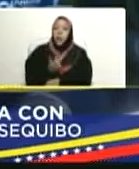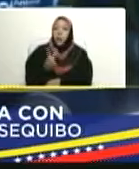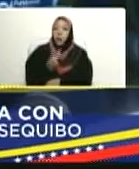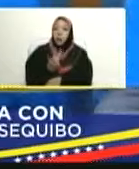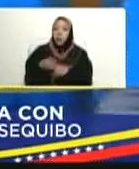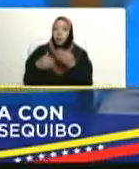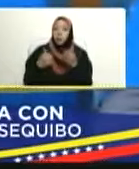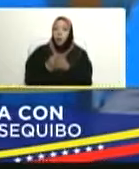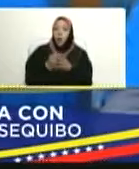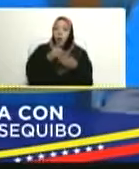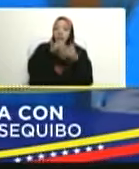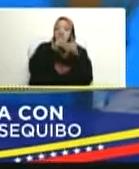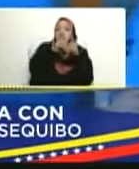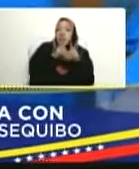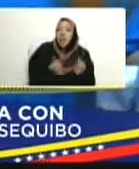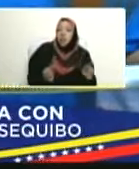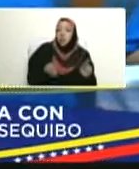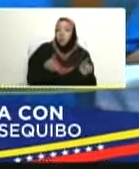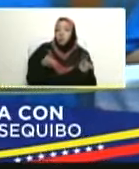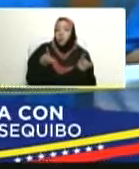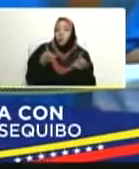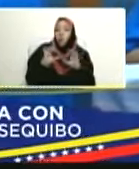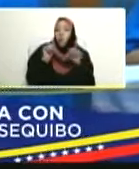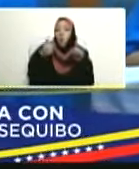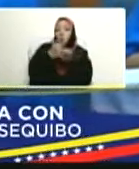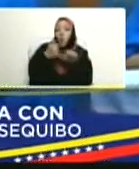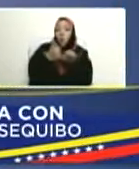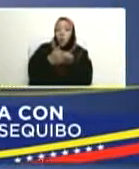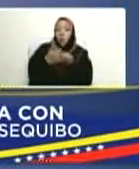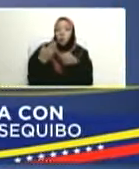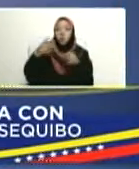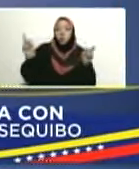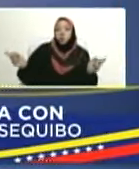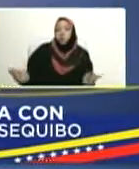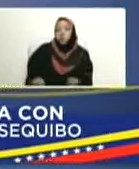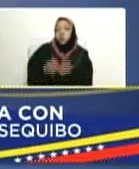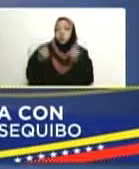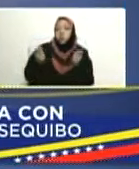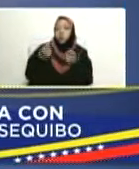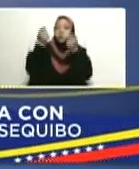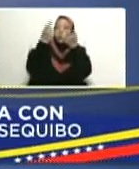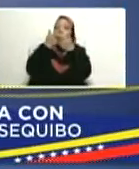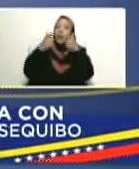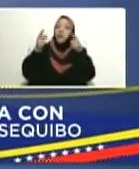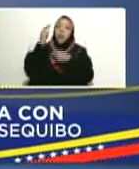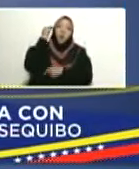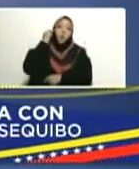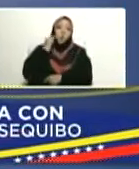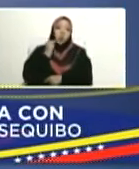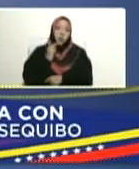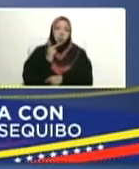habían dividido, habían licenciado al ejército glorioso del libertador Simón Bolívar,